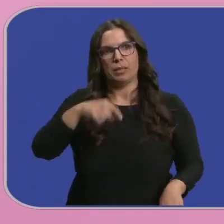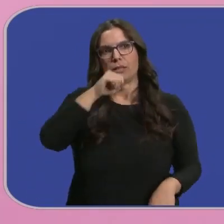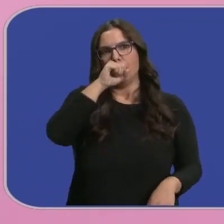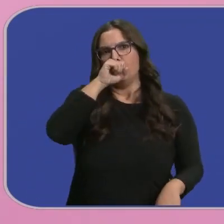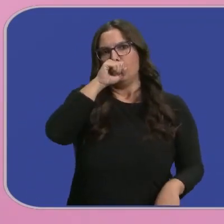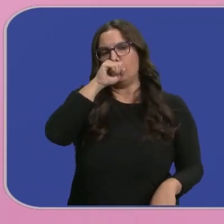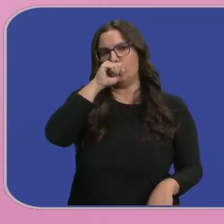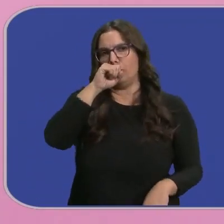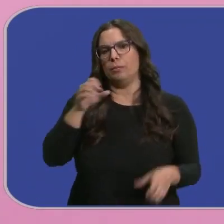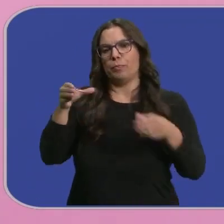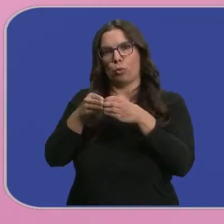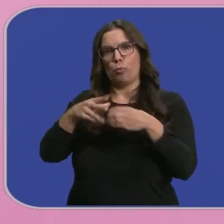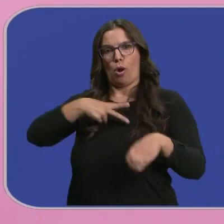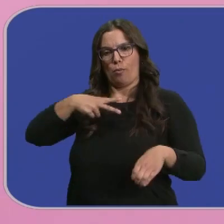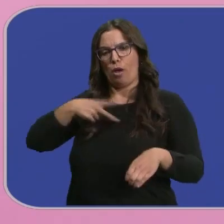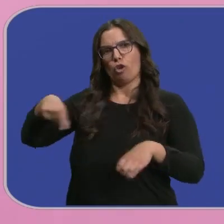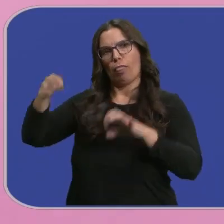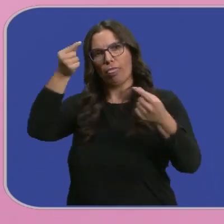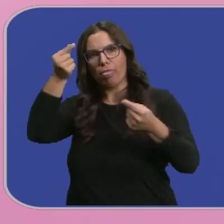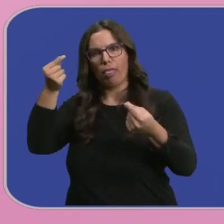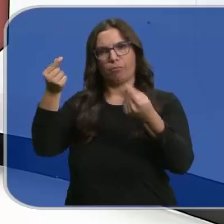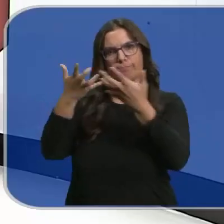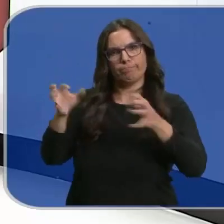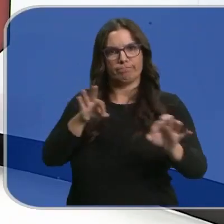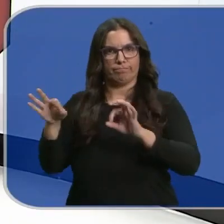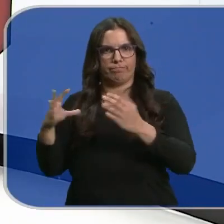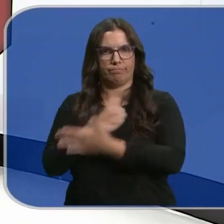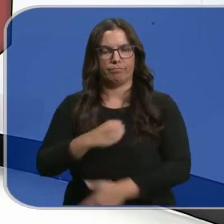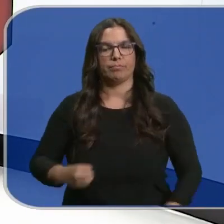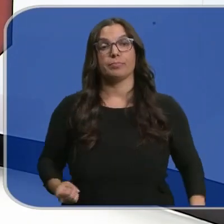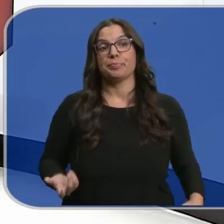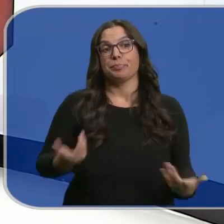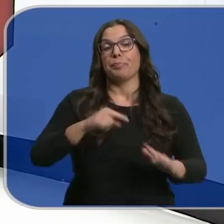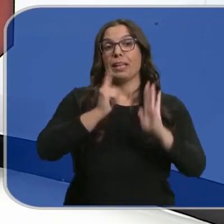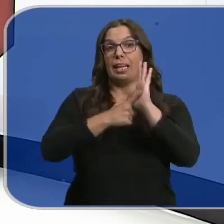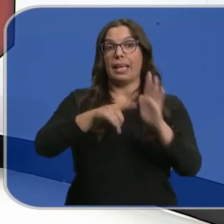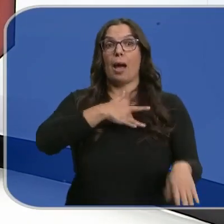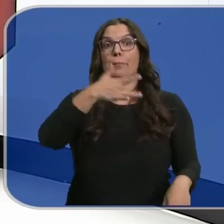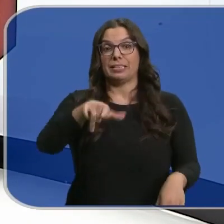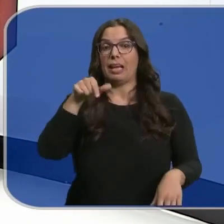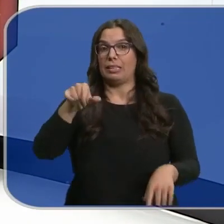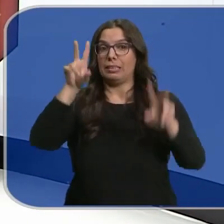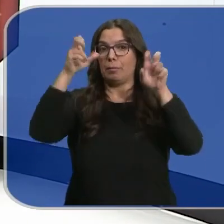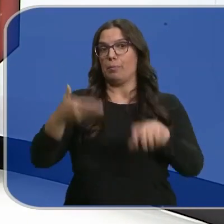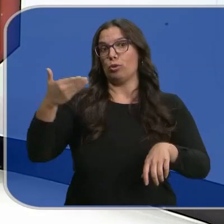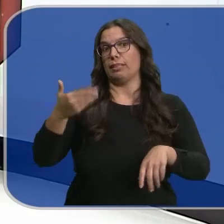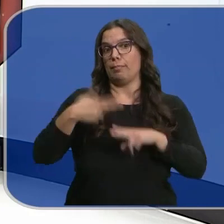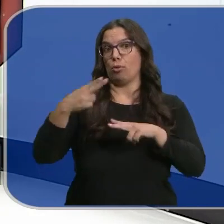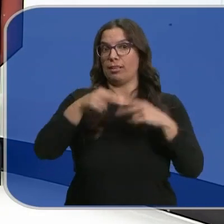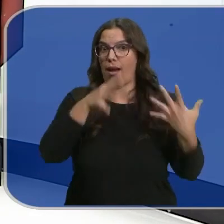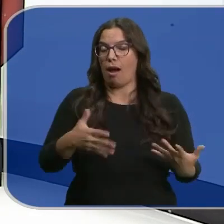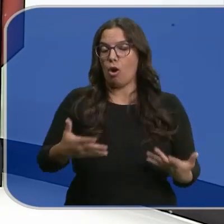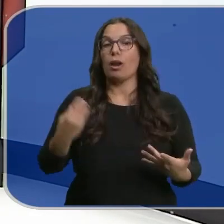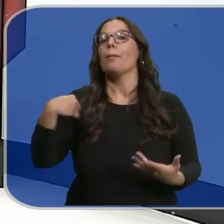nuestro grupo de 20 juristas que está especificando los detalles. Ya ven que la ley de amnistía centra el debate político. Es la